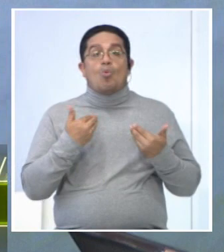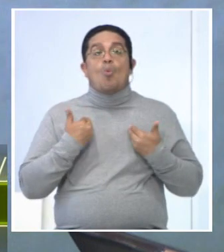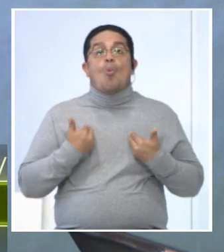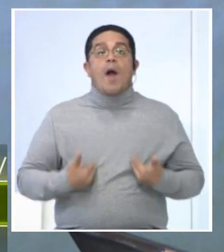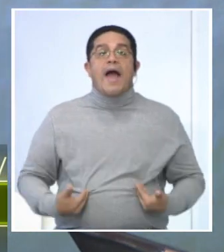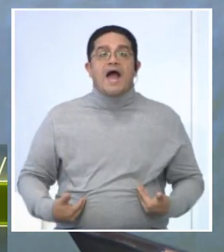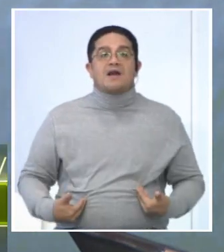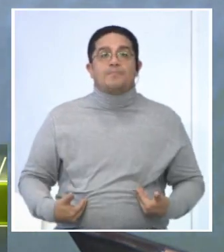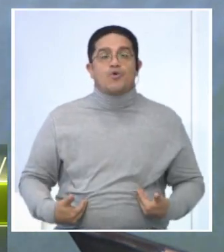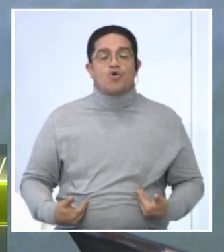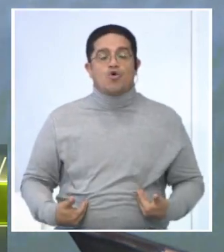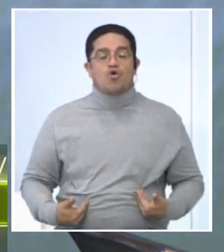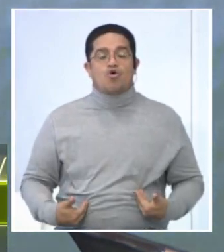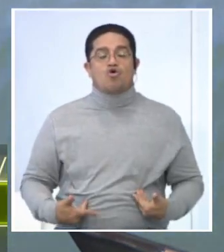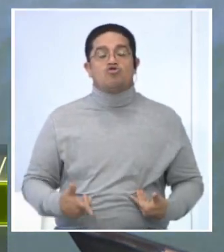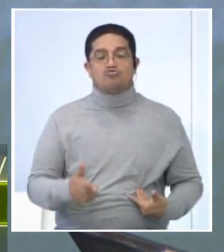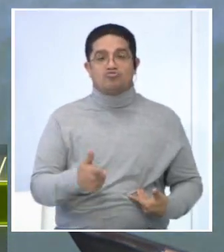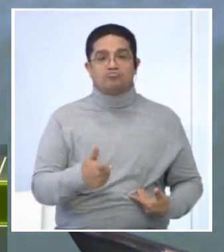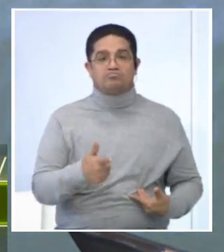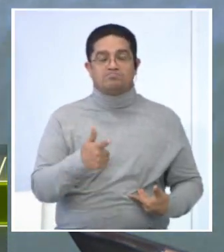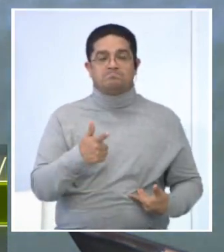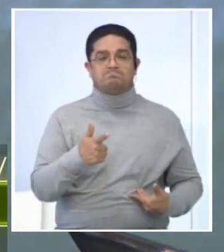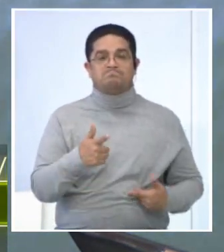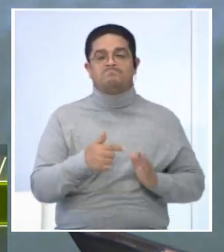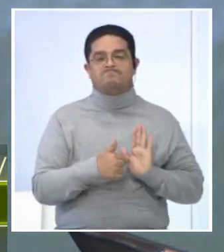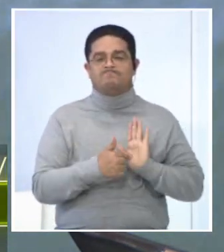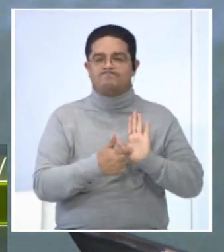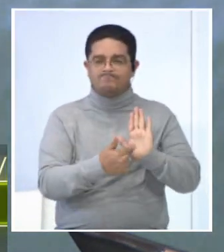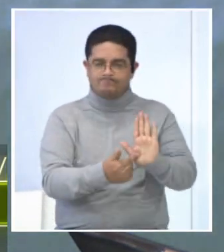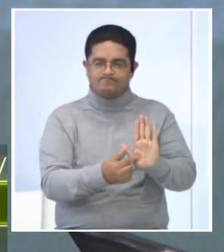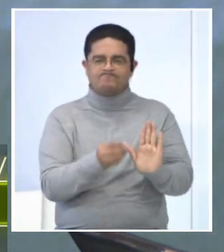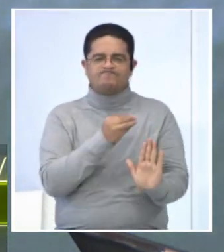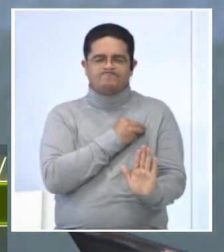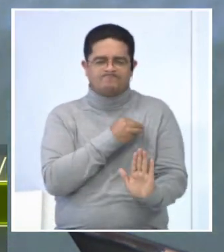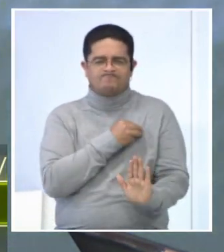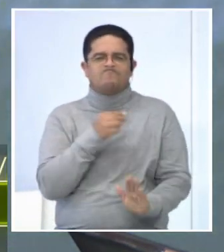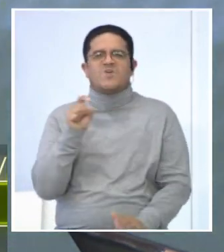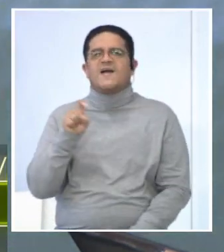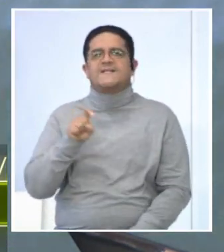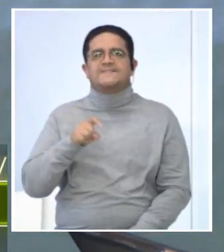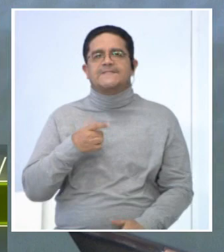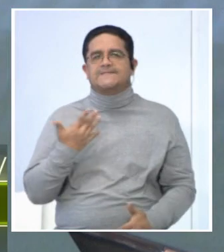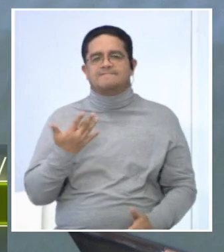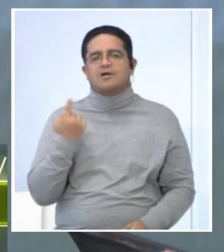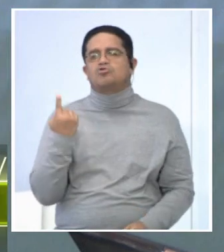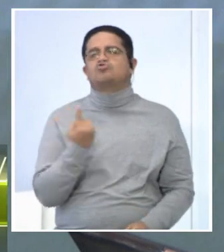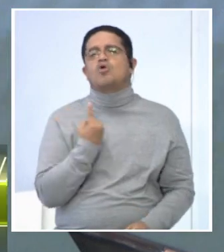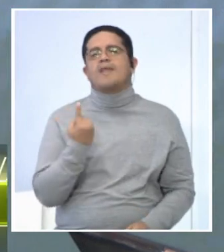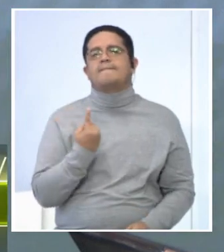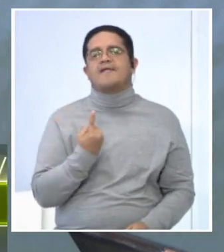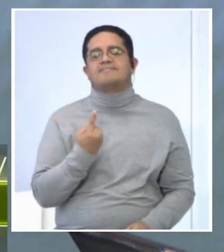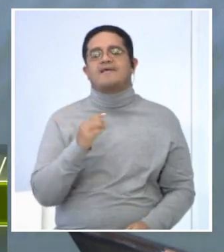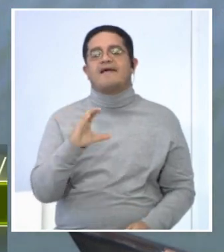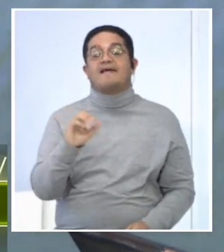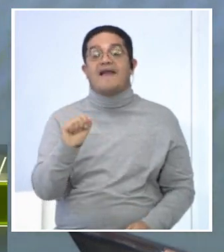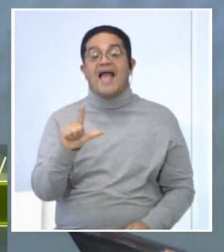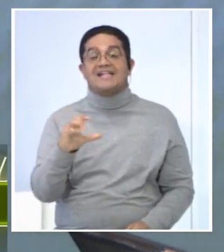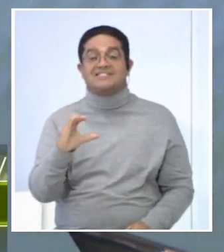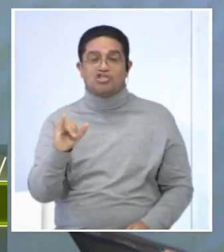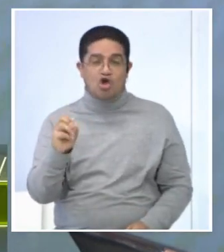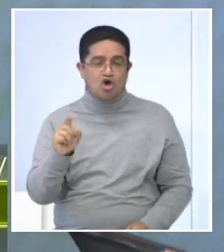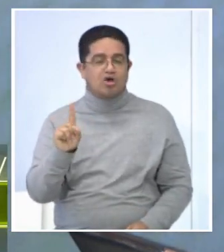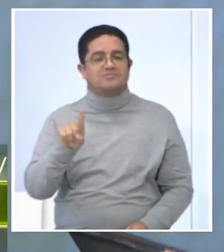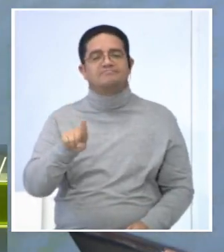nuestro cuerpo va a evidenciar o nos va a referir qué necesitamos, porque no solamente es el calcio, sino son